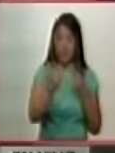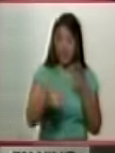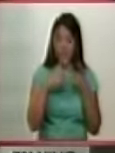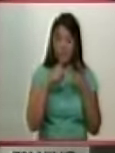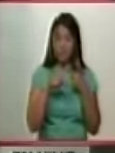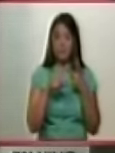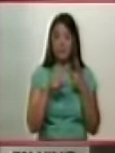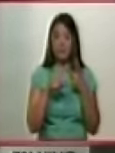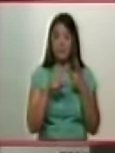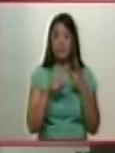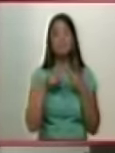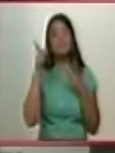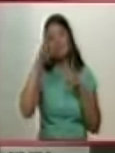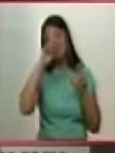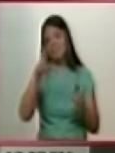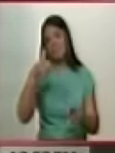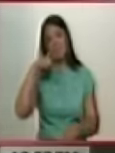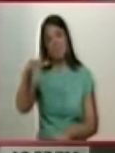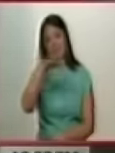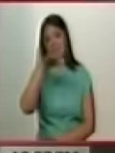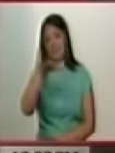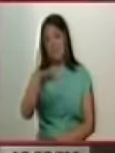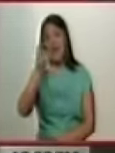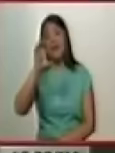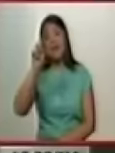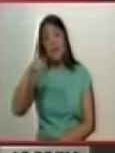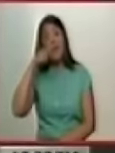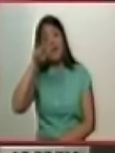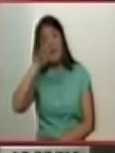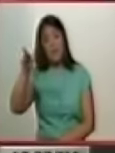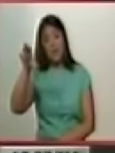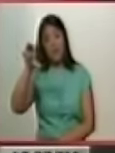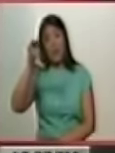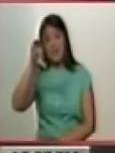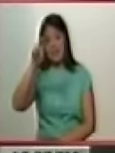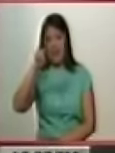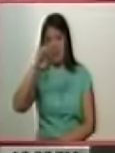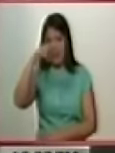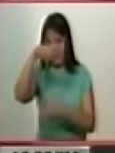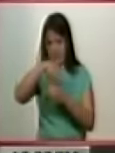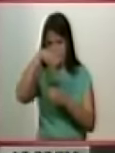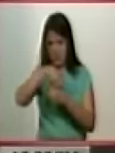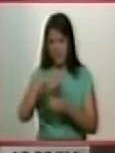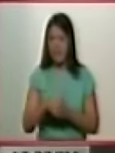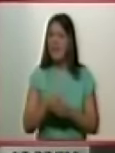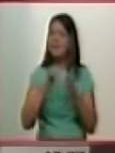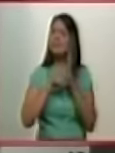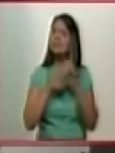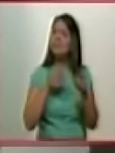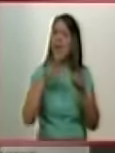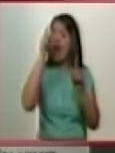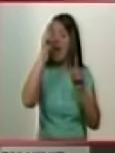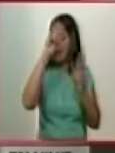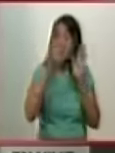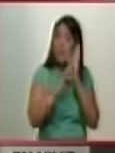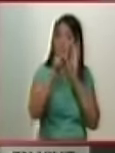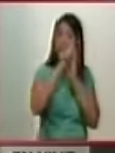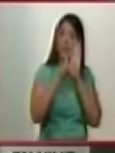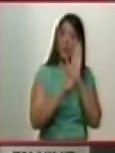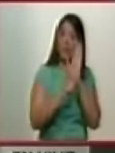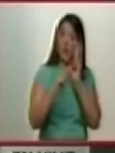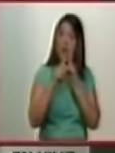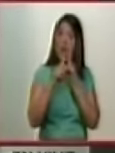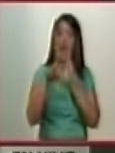Venezuela y el respeto al poder electoral. Esto que estamos haciendo contiene respeto a la Constitución, respeto a la